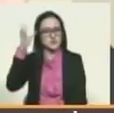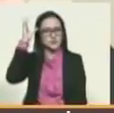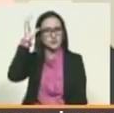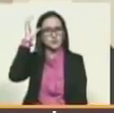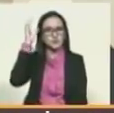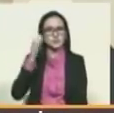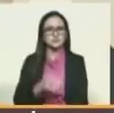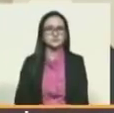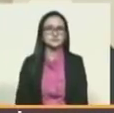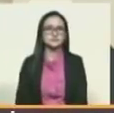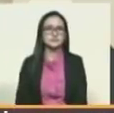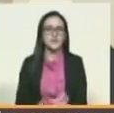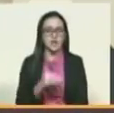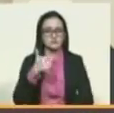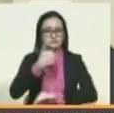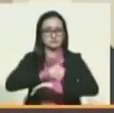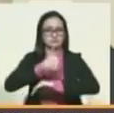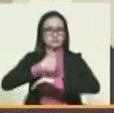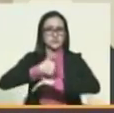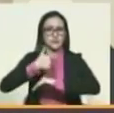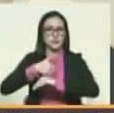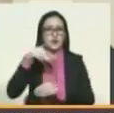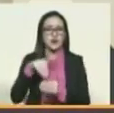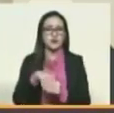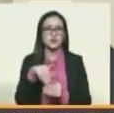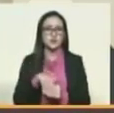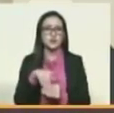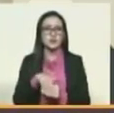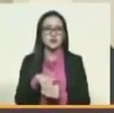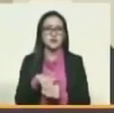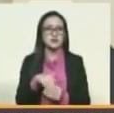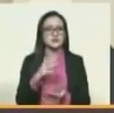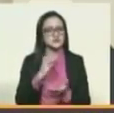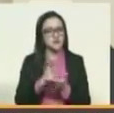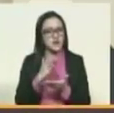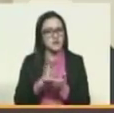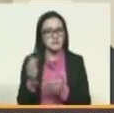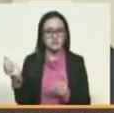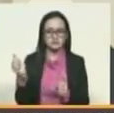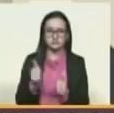que tienen gran autoridad electoral, que siempre los traemos